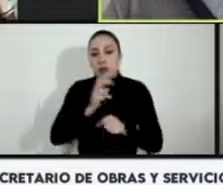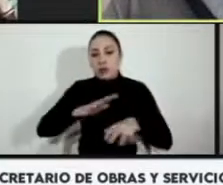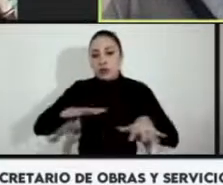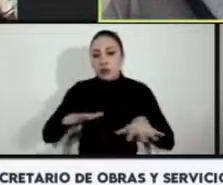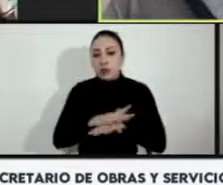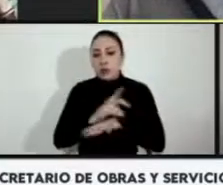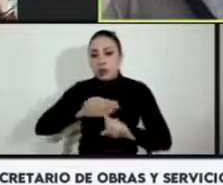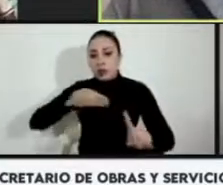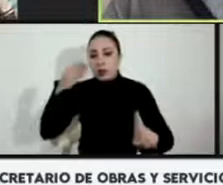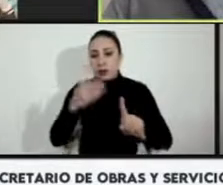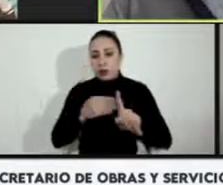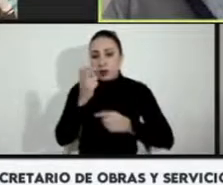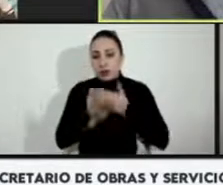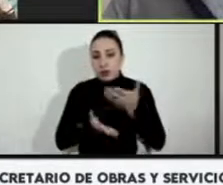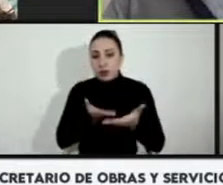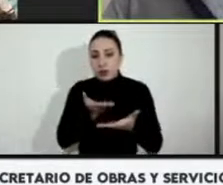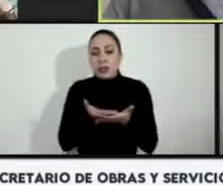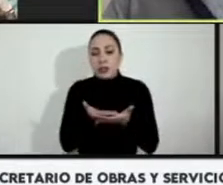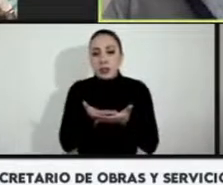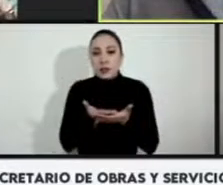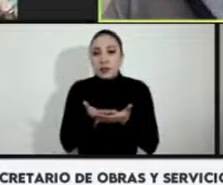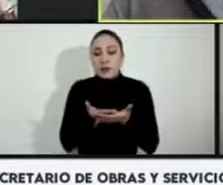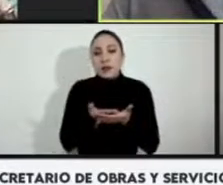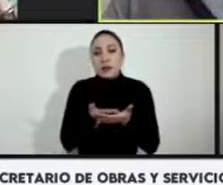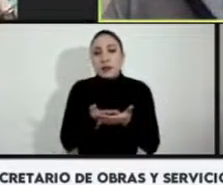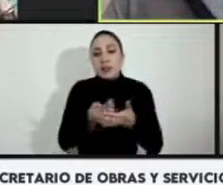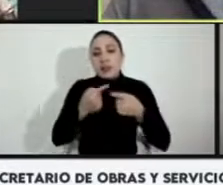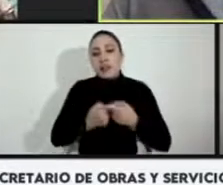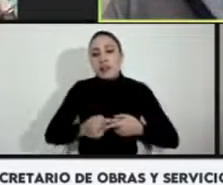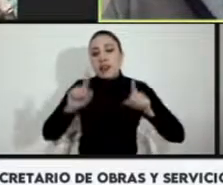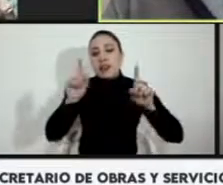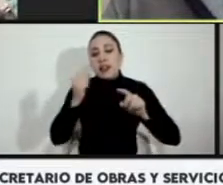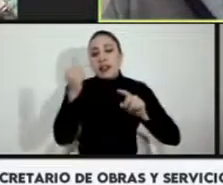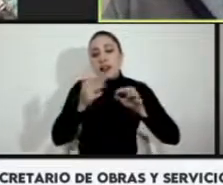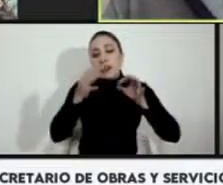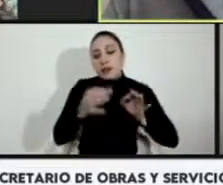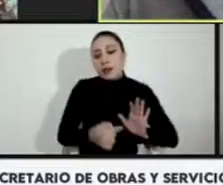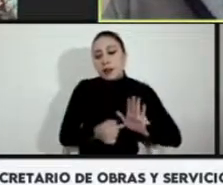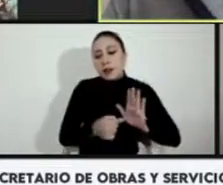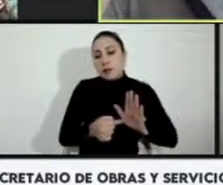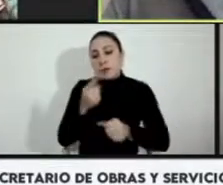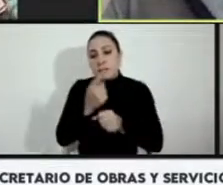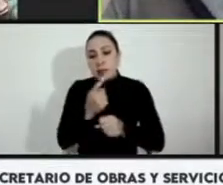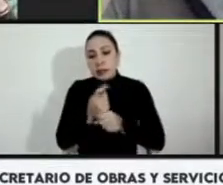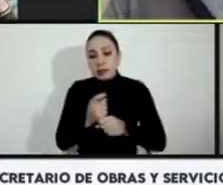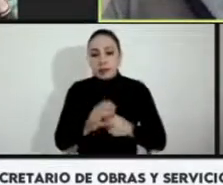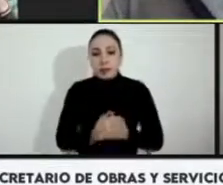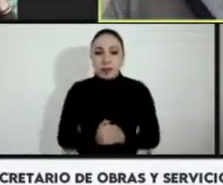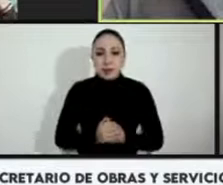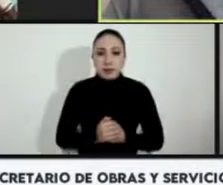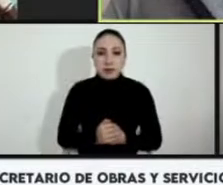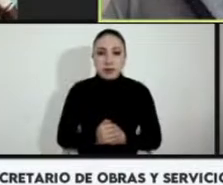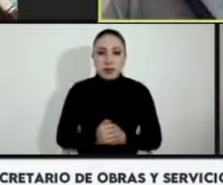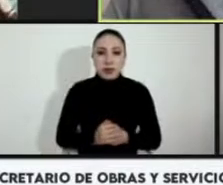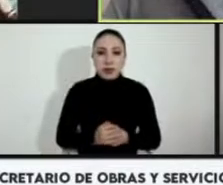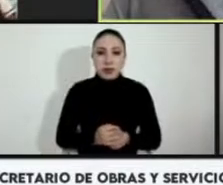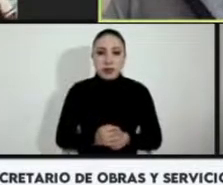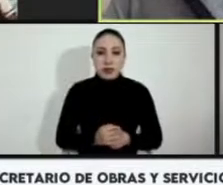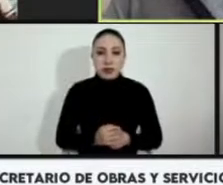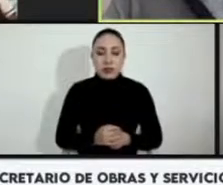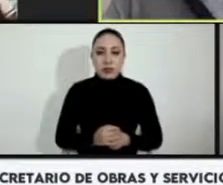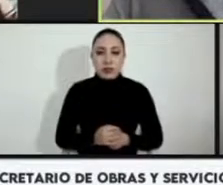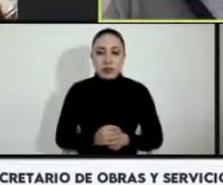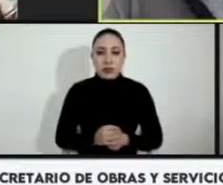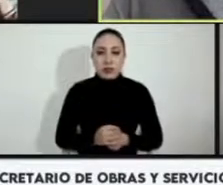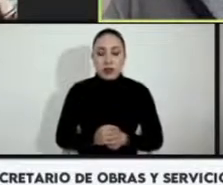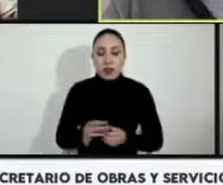que originalmente se presentó en la proposición con punto de acuerdo en el análisis bajo el acuerdo siguiente. Único,